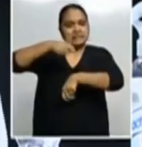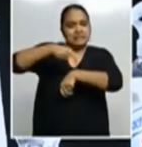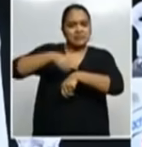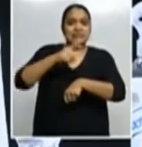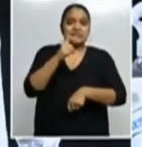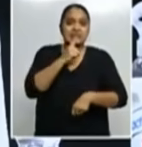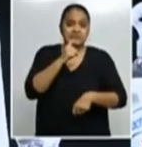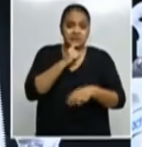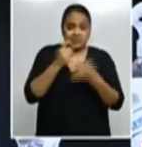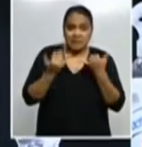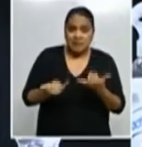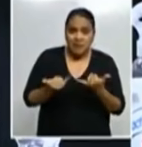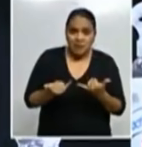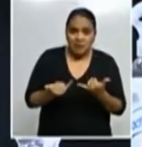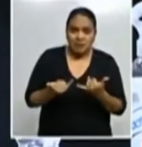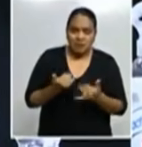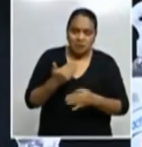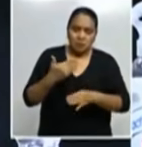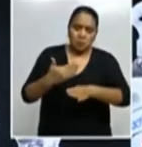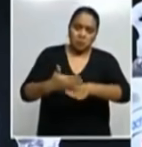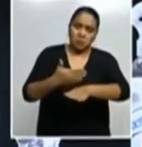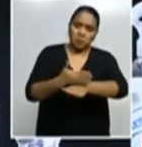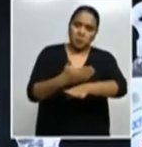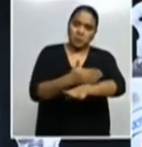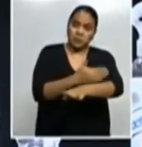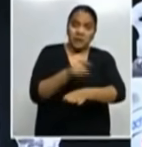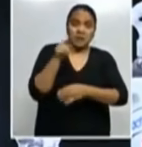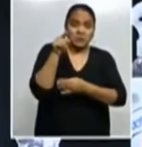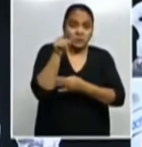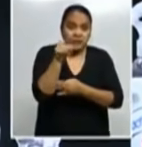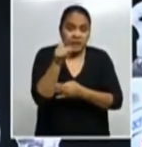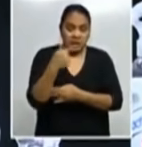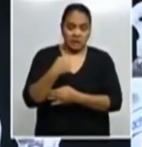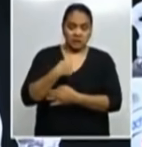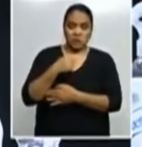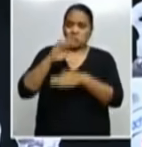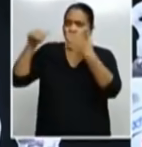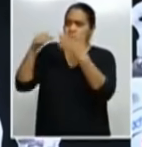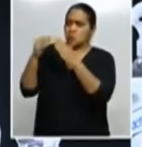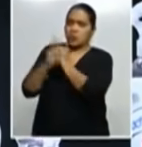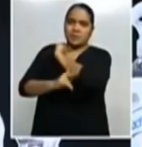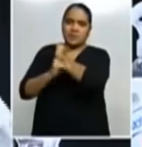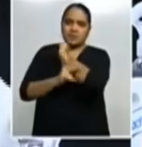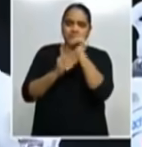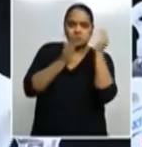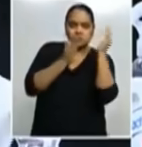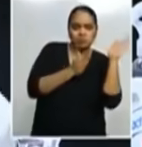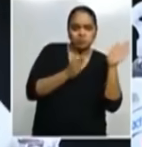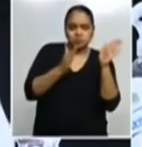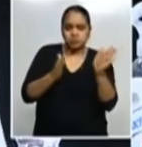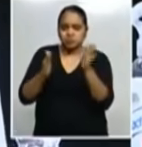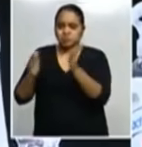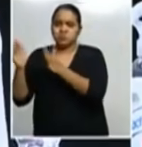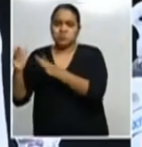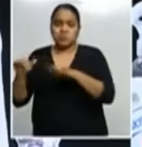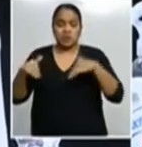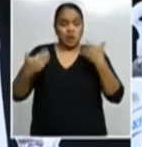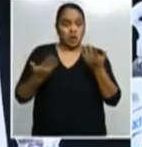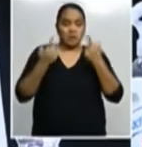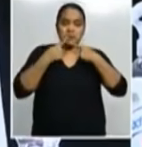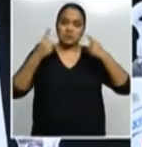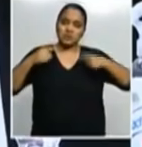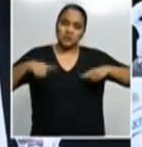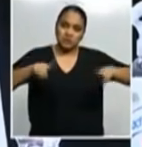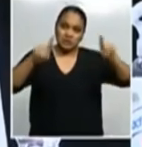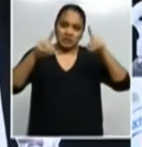Mientras van los días, usted y yo y todo el país debemos de prepararnos en cómo sacarle